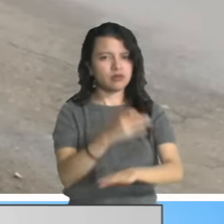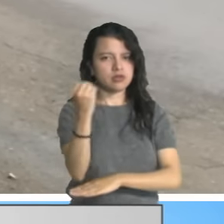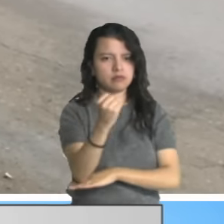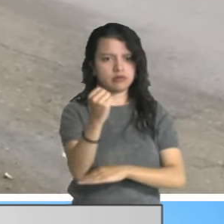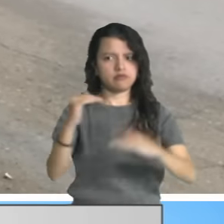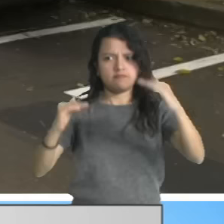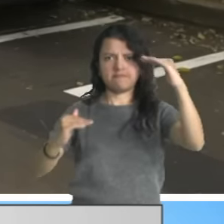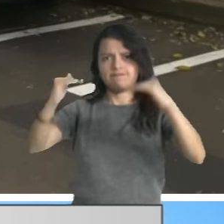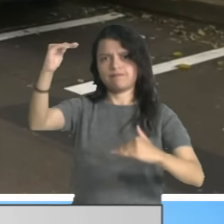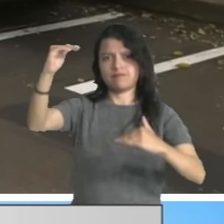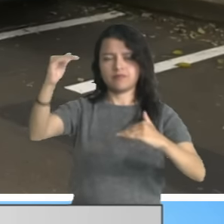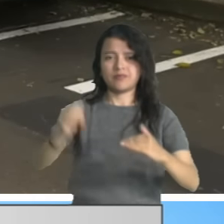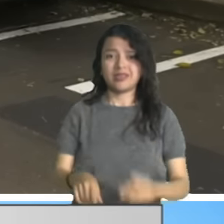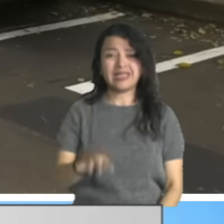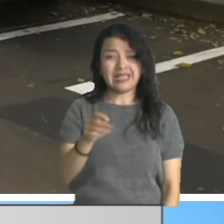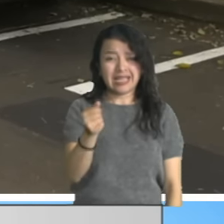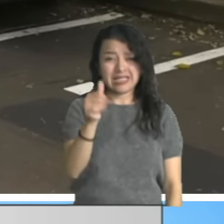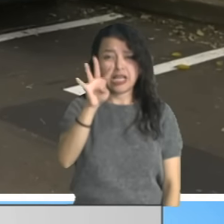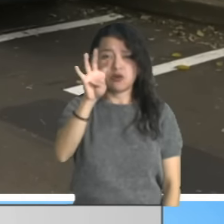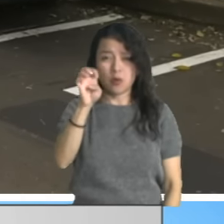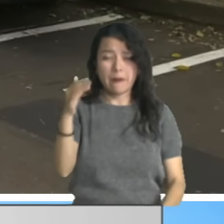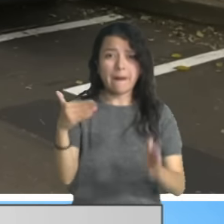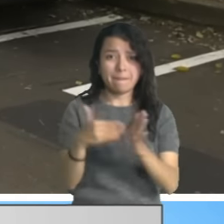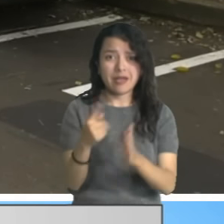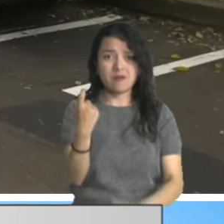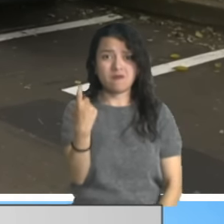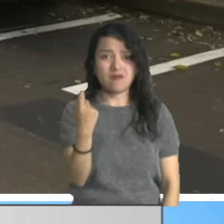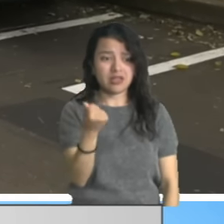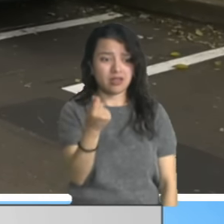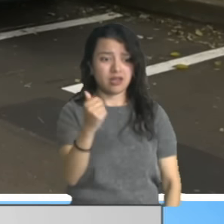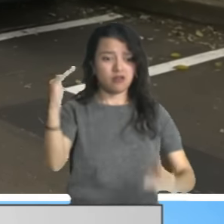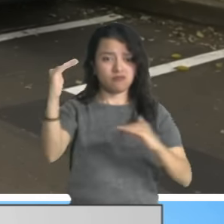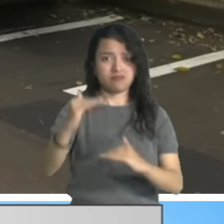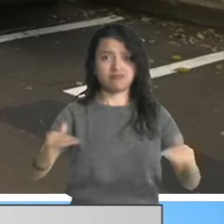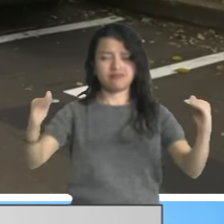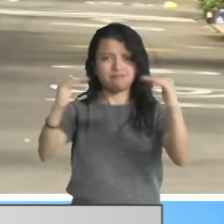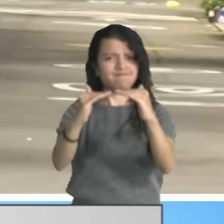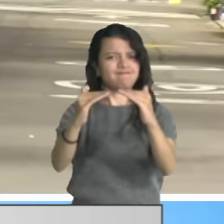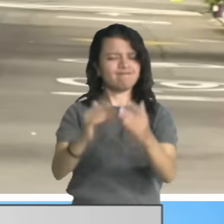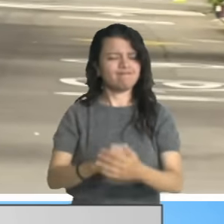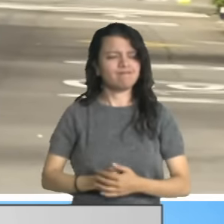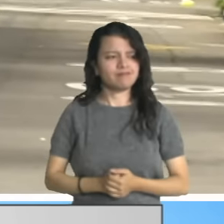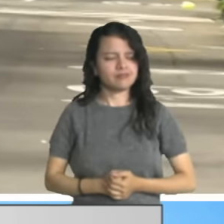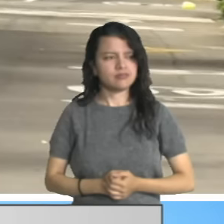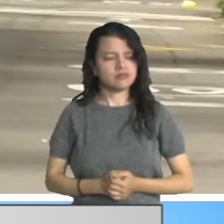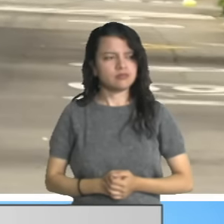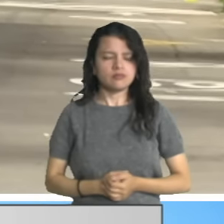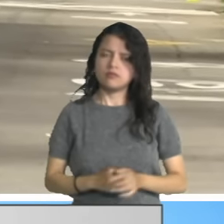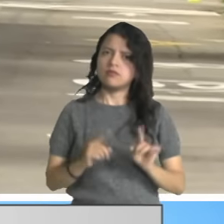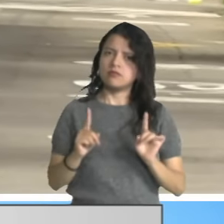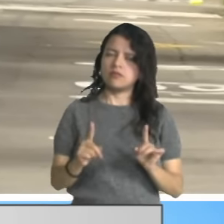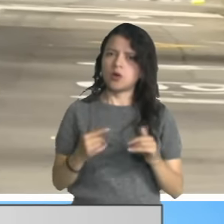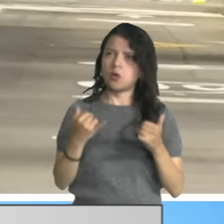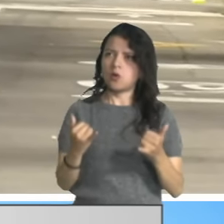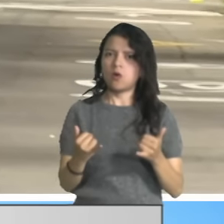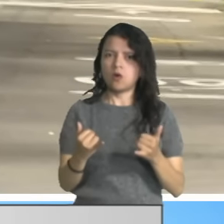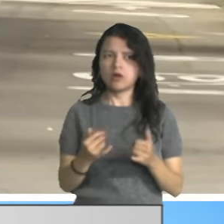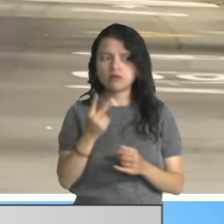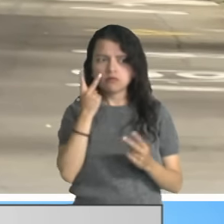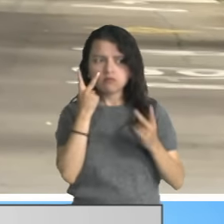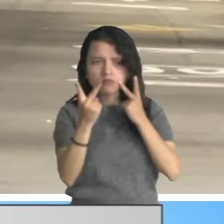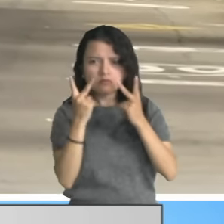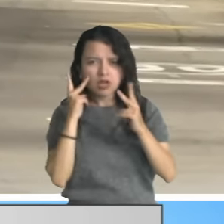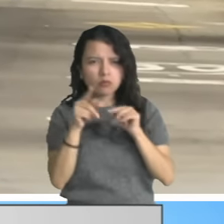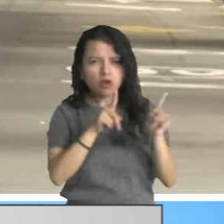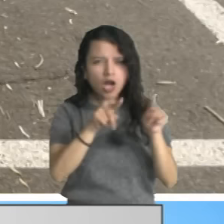en un déficit de cerca de 9 mil millones de pesos frente a esta circunstancia en la ciudad de Bogotá. Luego, el día de hoy no está funcionando de